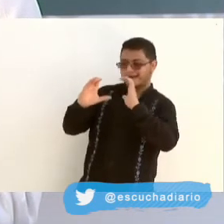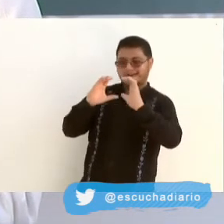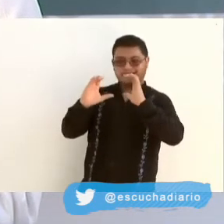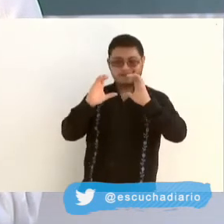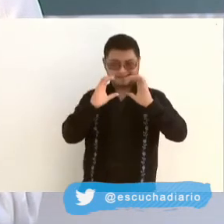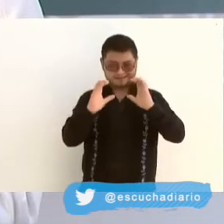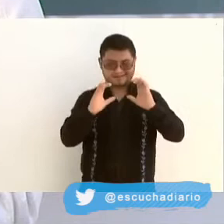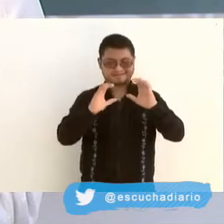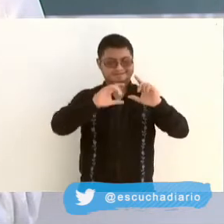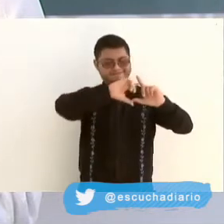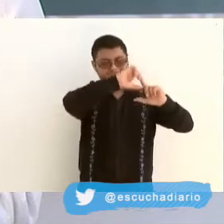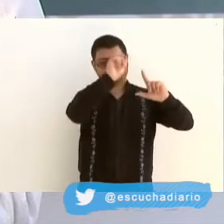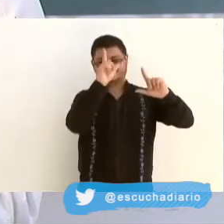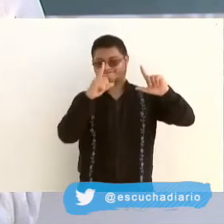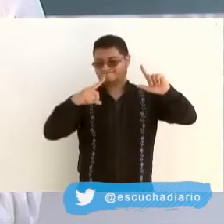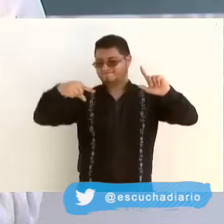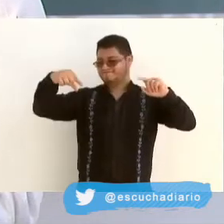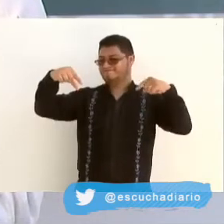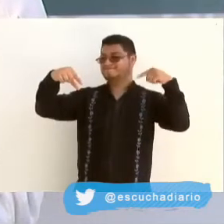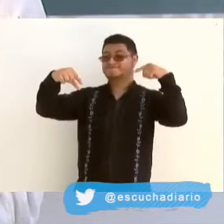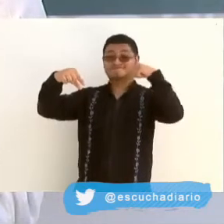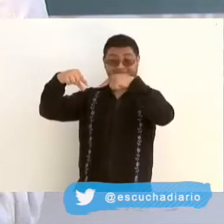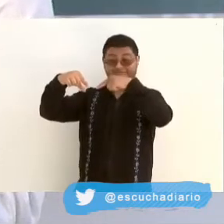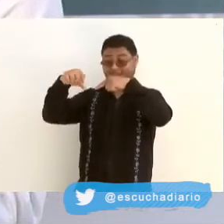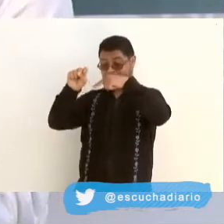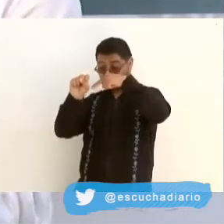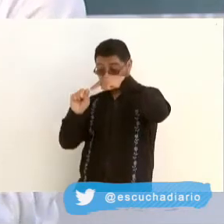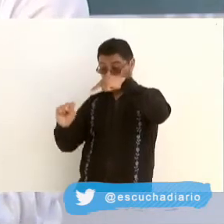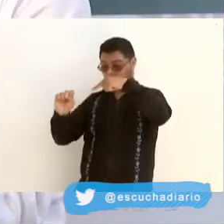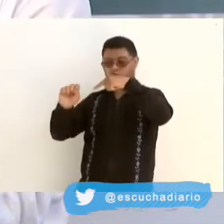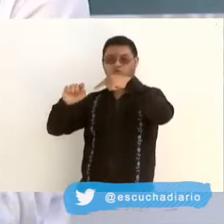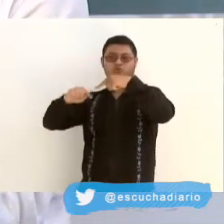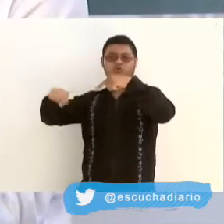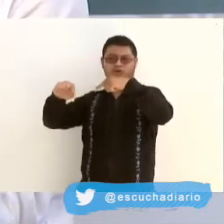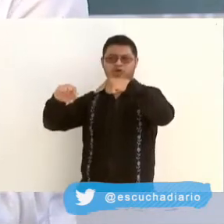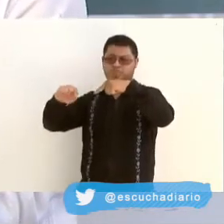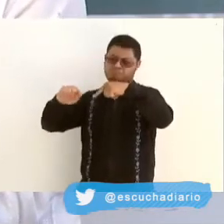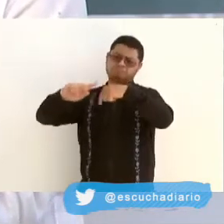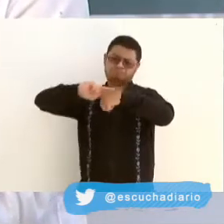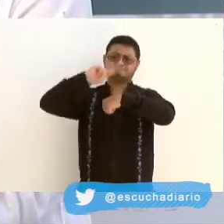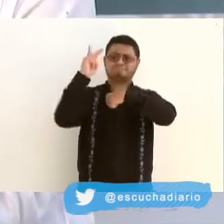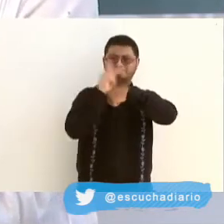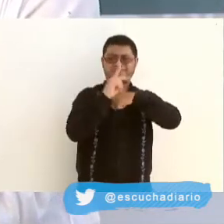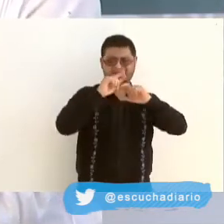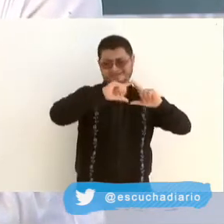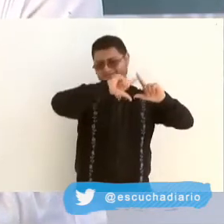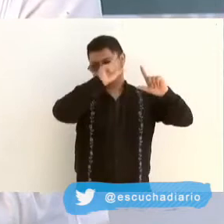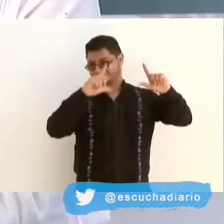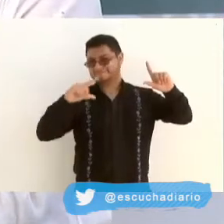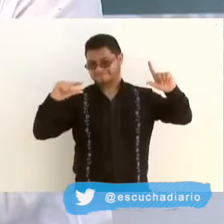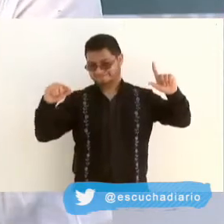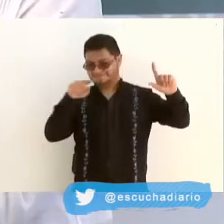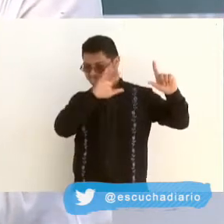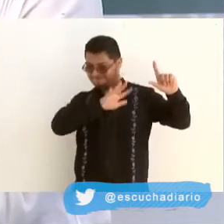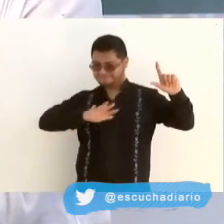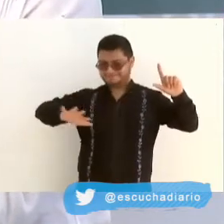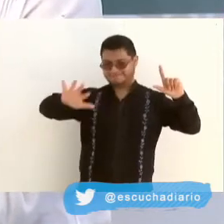en el sureste y en buena parte del país se hacía a